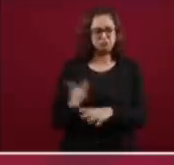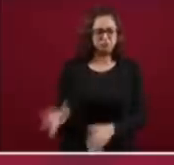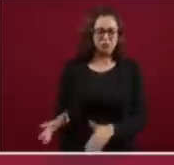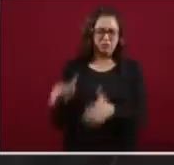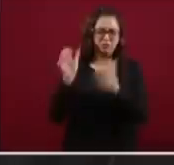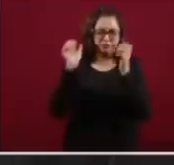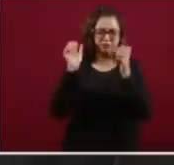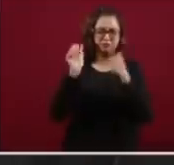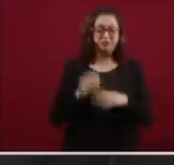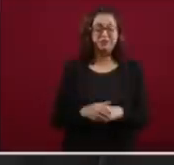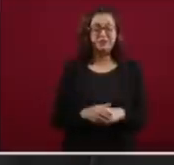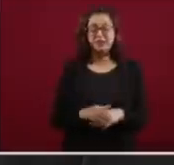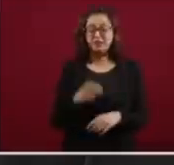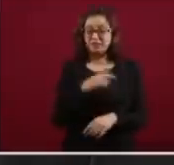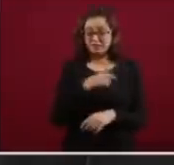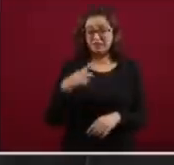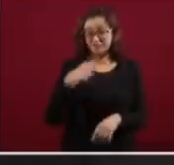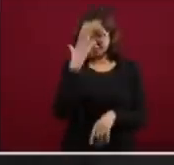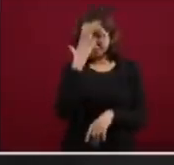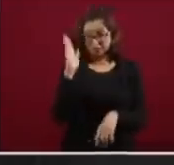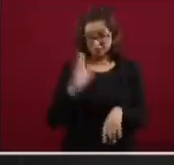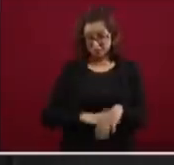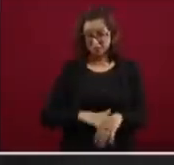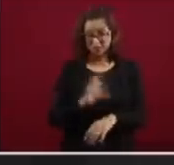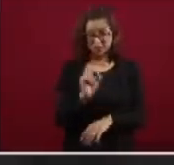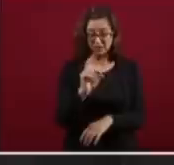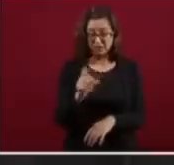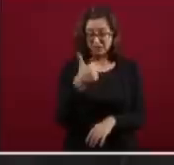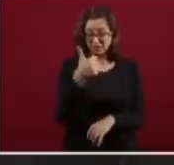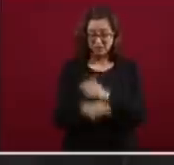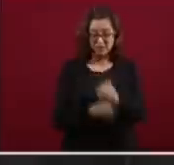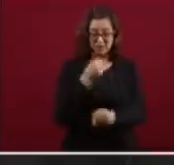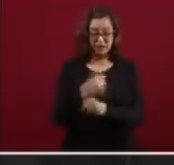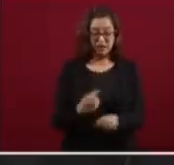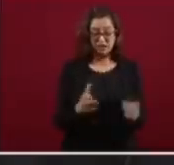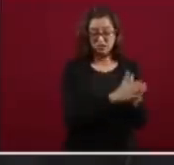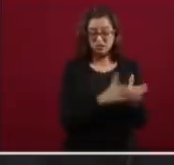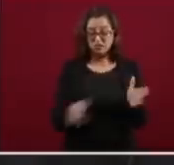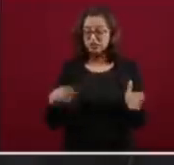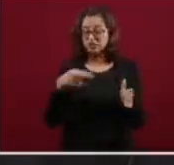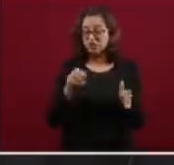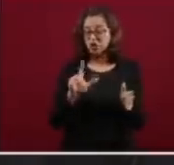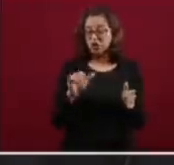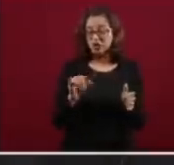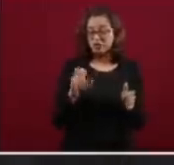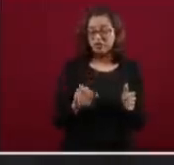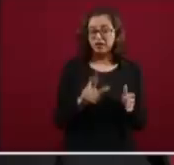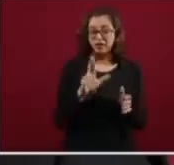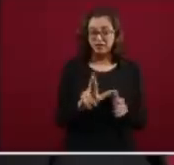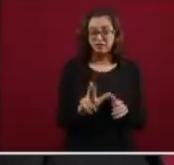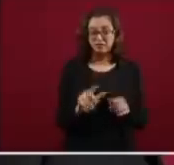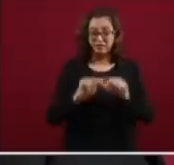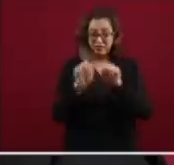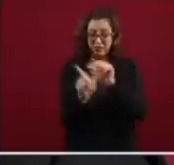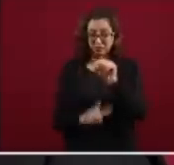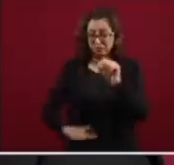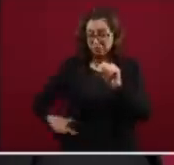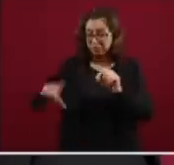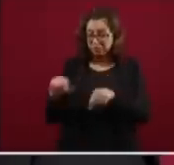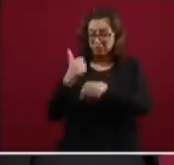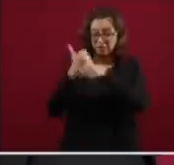que el periodo neoliberal en 36 años se salió a